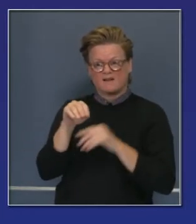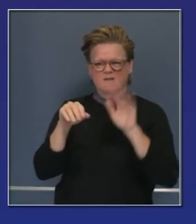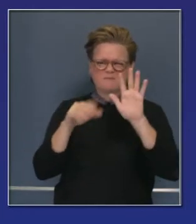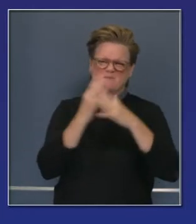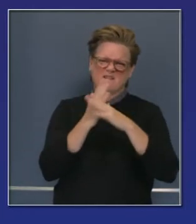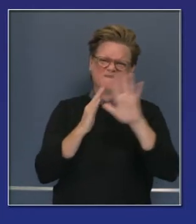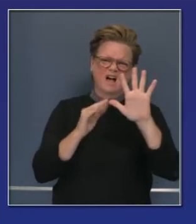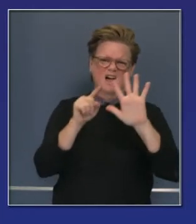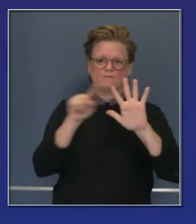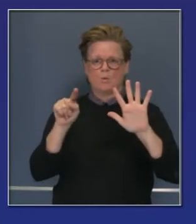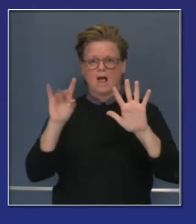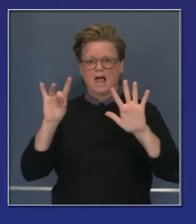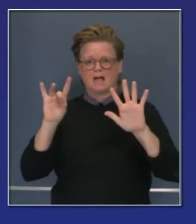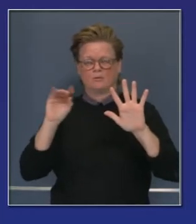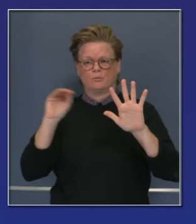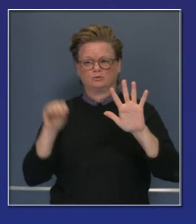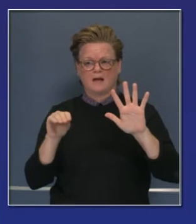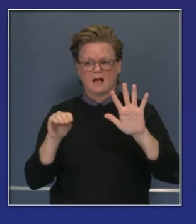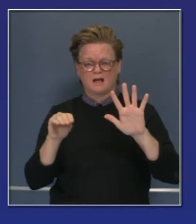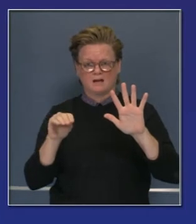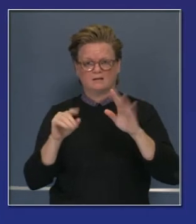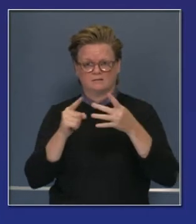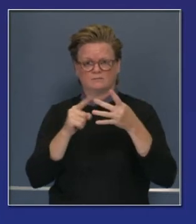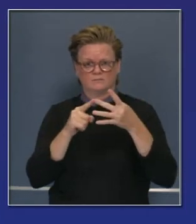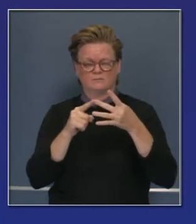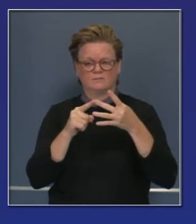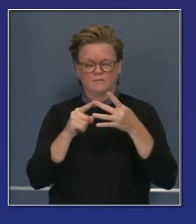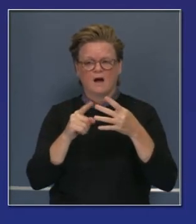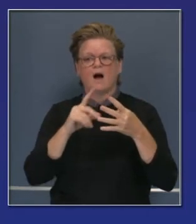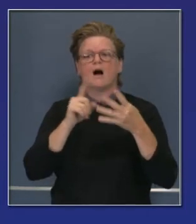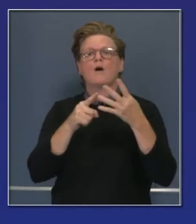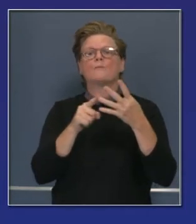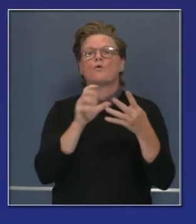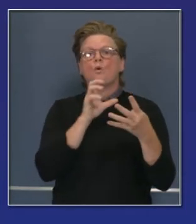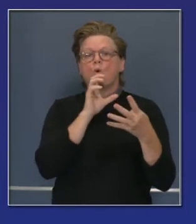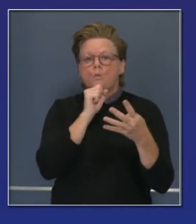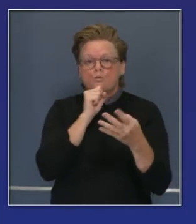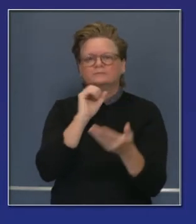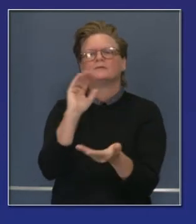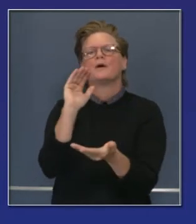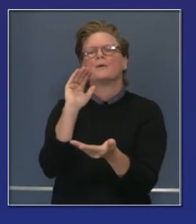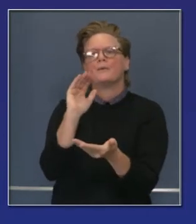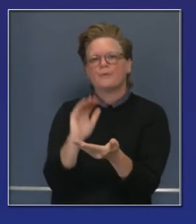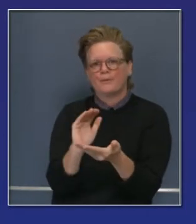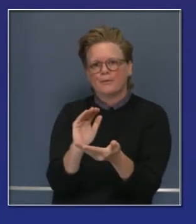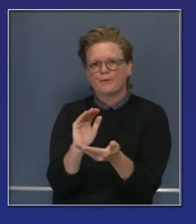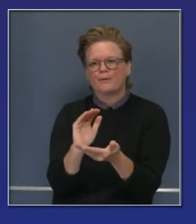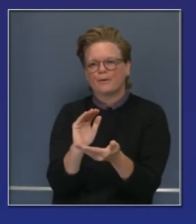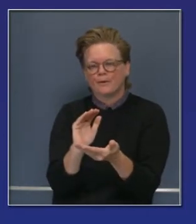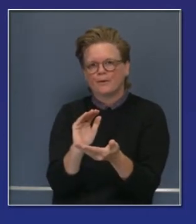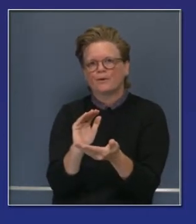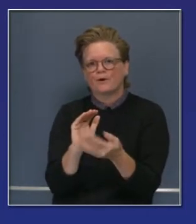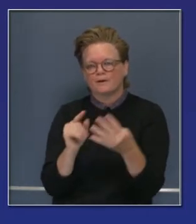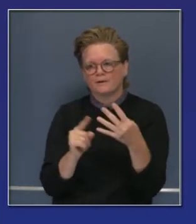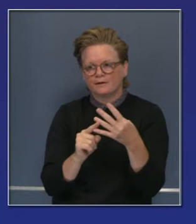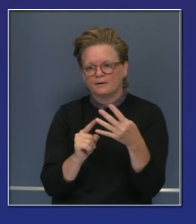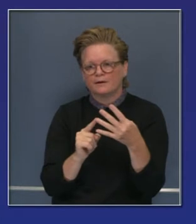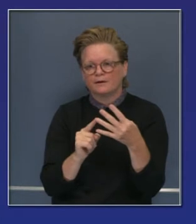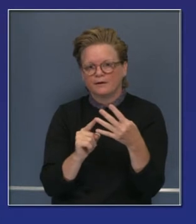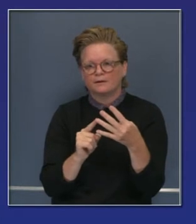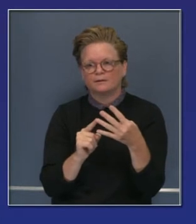5 a 8%. El nivel moderado en color naranja es la propagación moderada